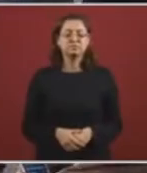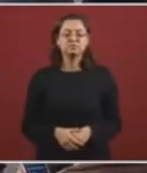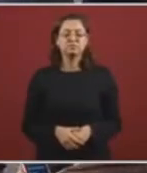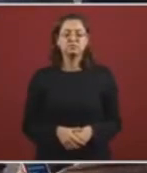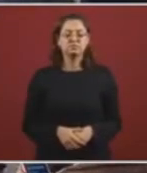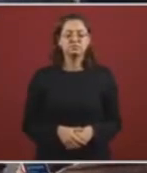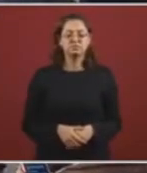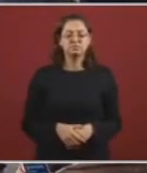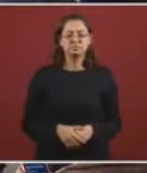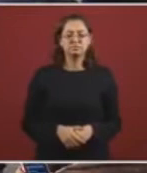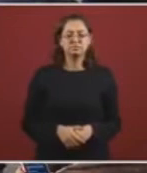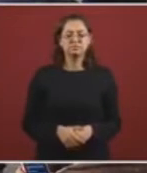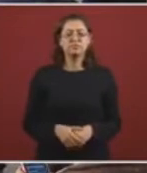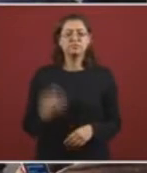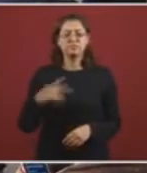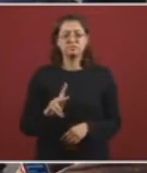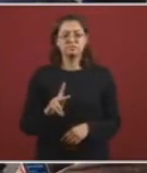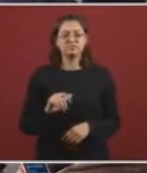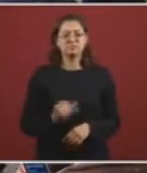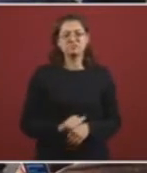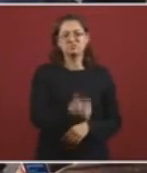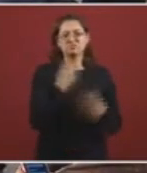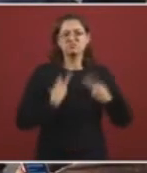que no se dan cuenta,